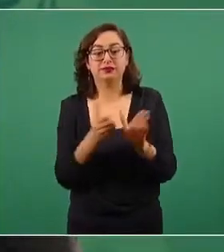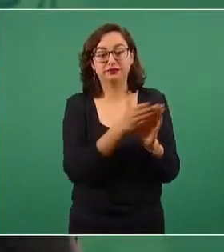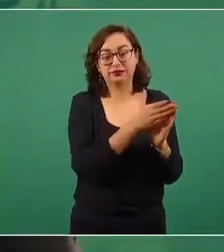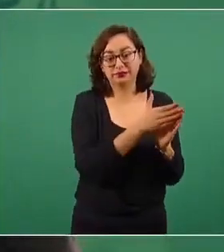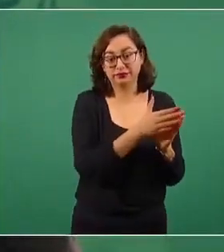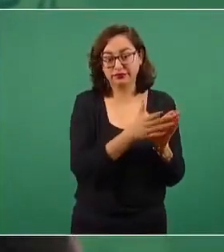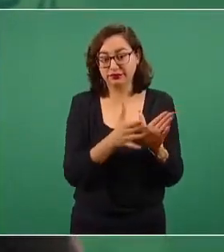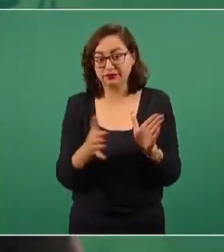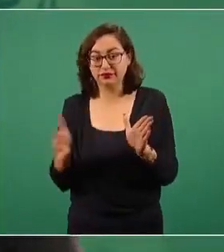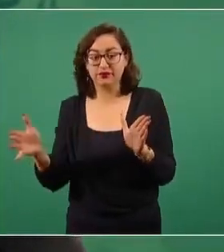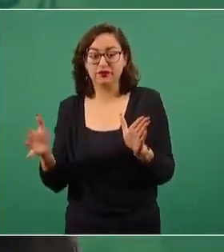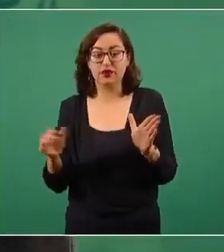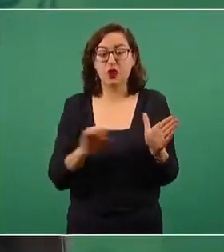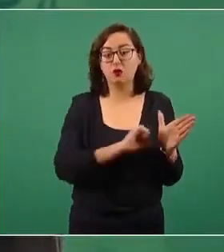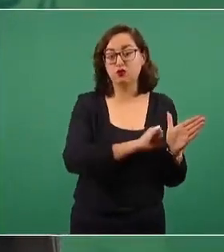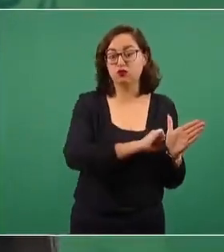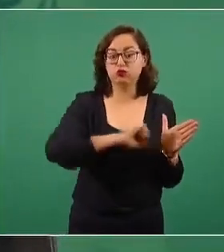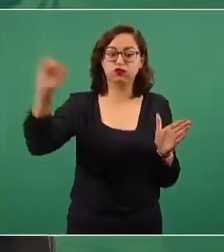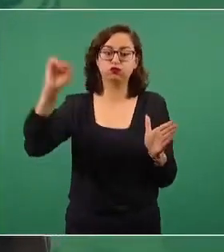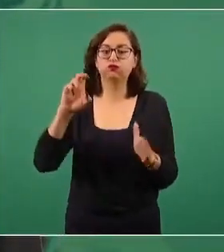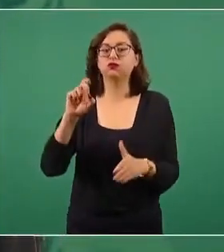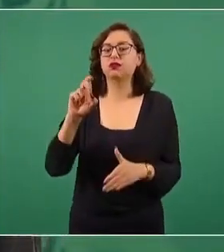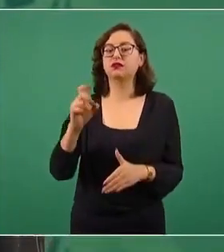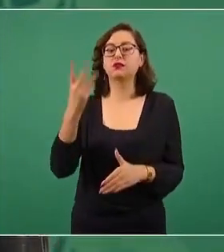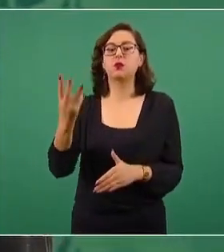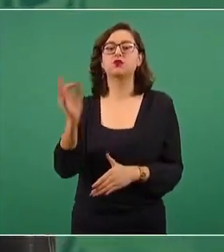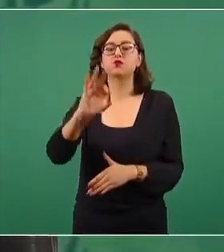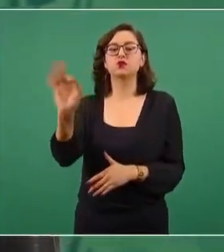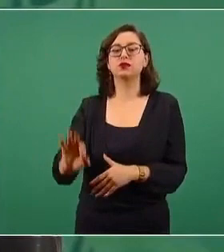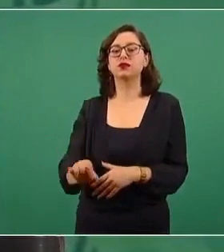proyecta el incremento de 34%.